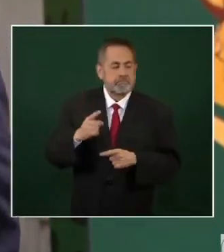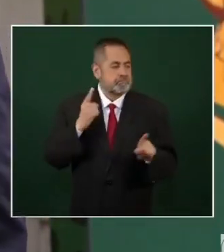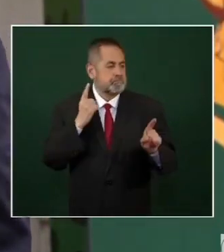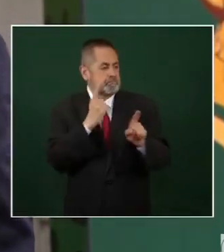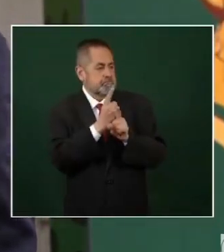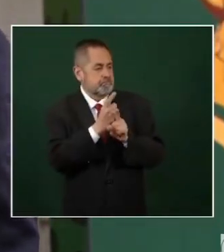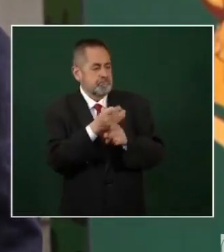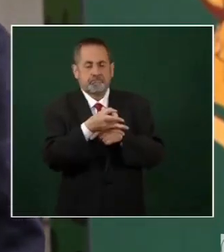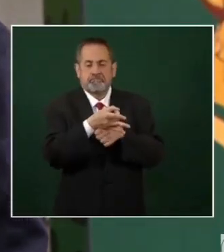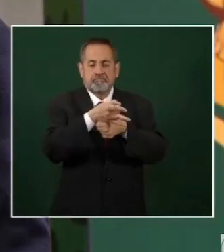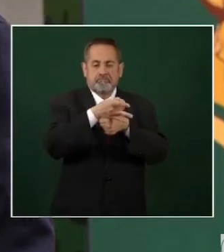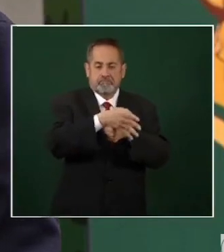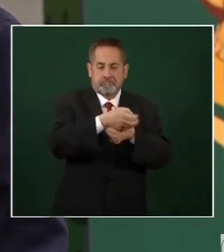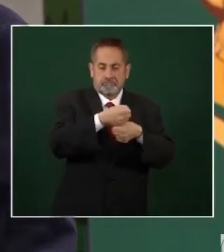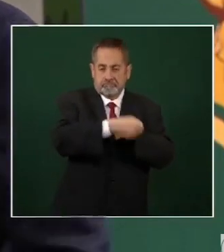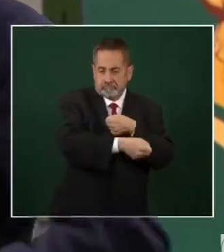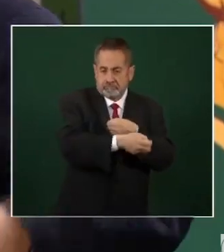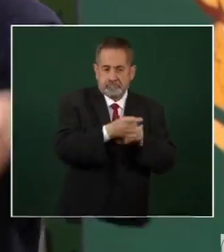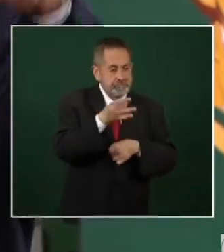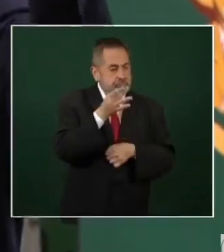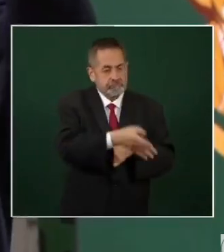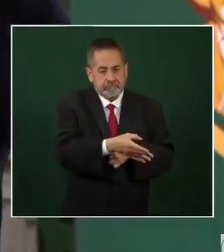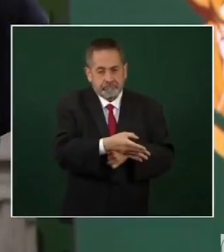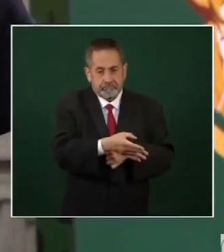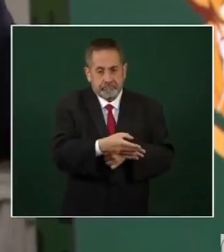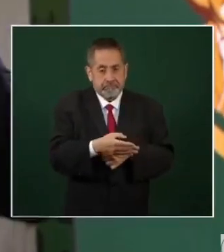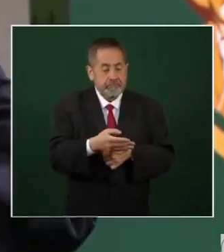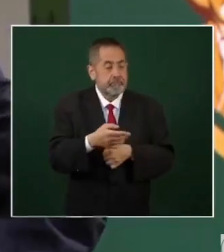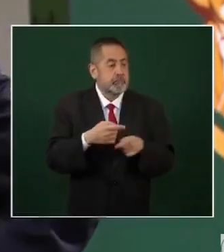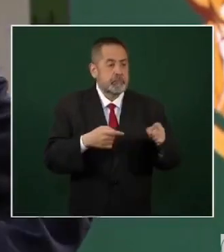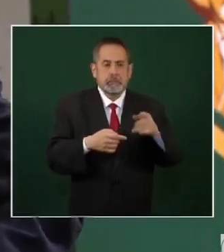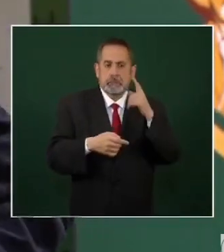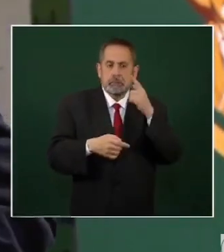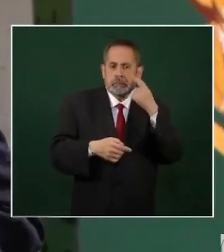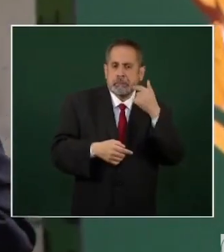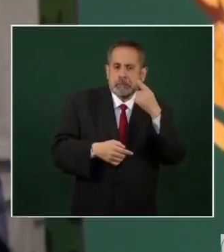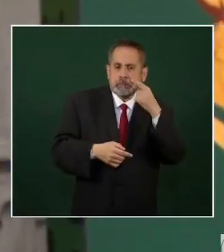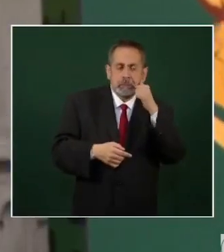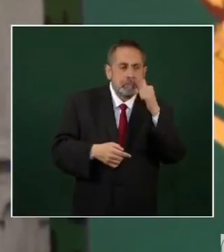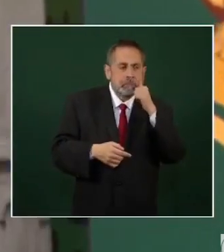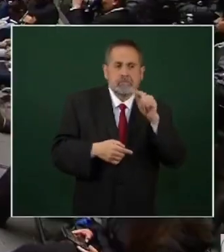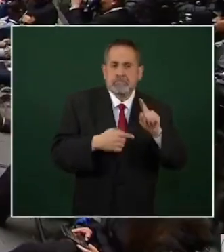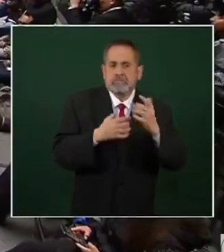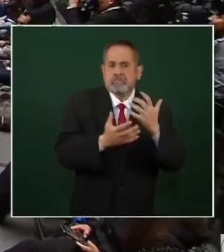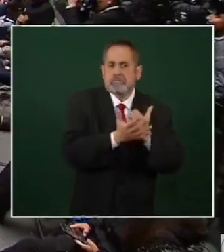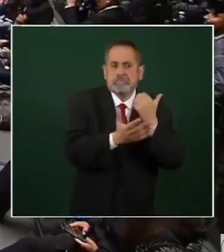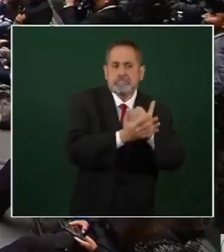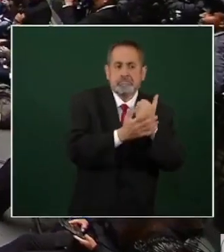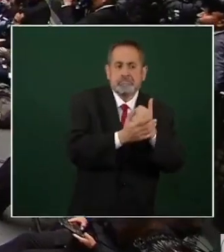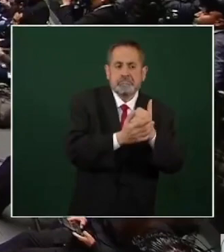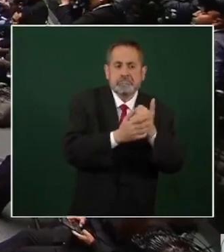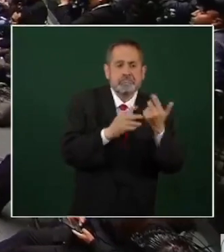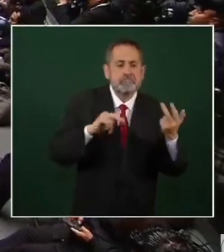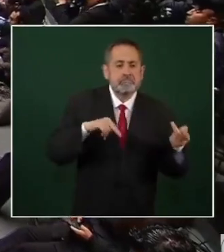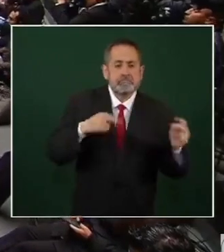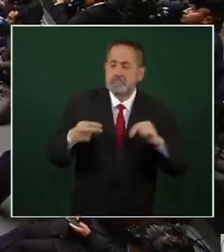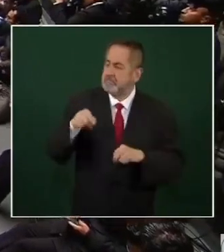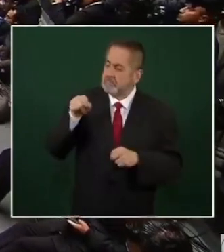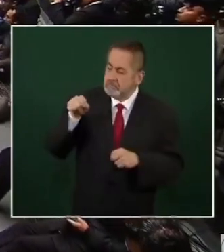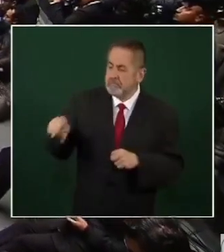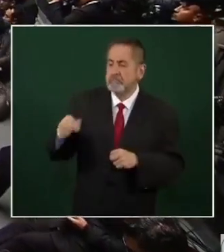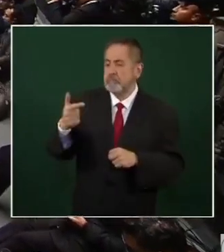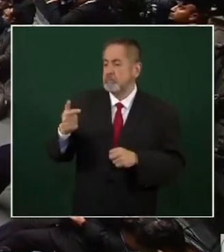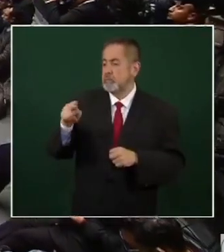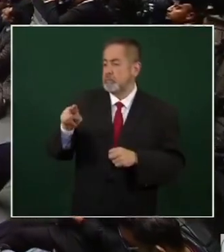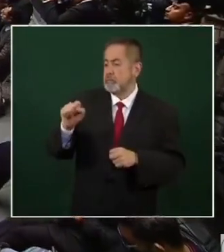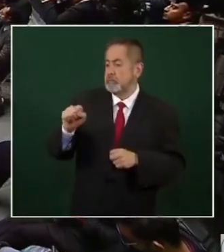que eran favoritos porque en toda la temporada iban arriba. Entonces entró Guasave